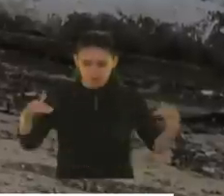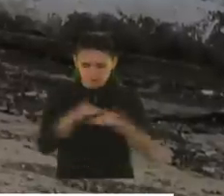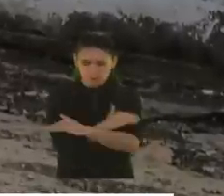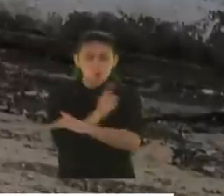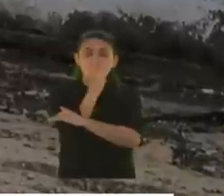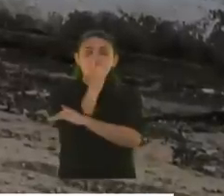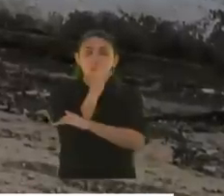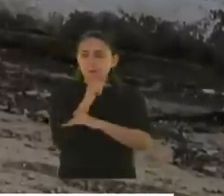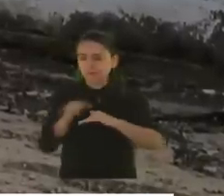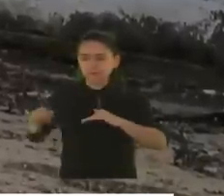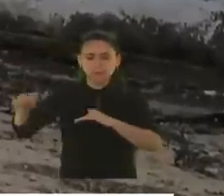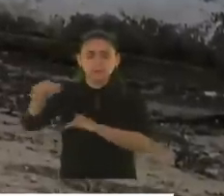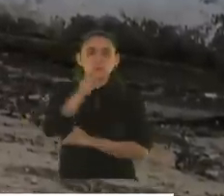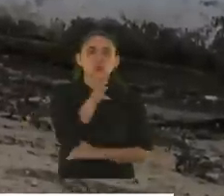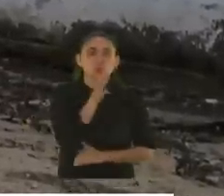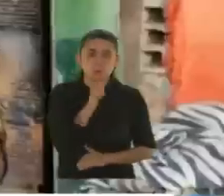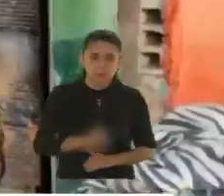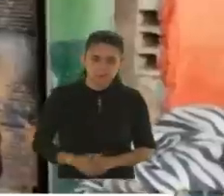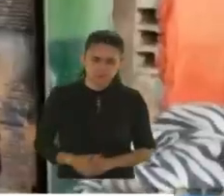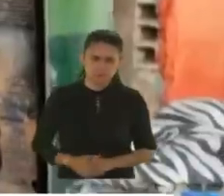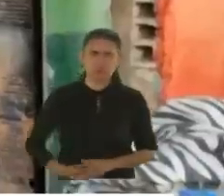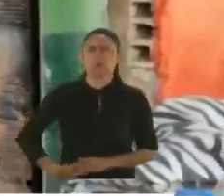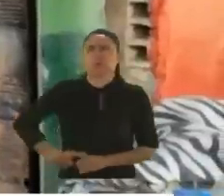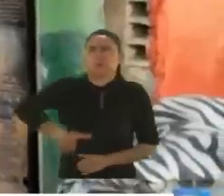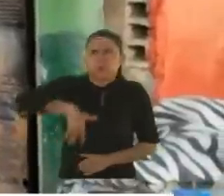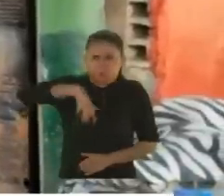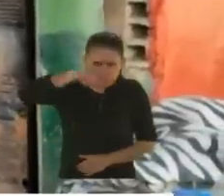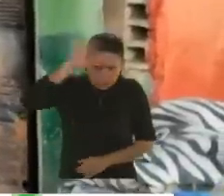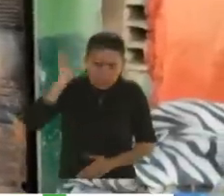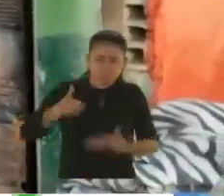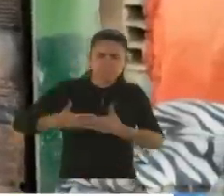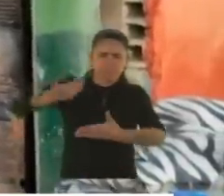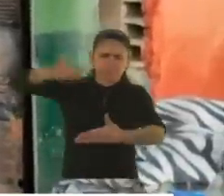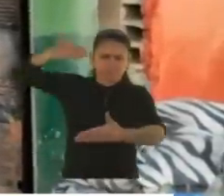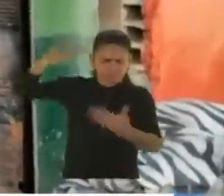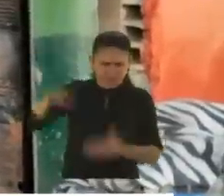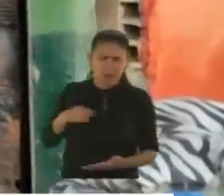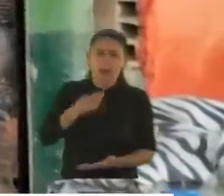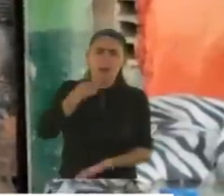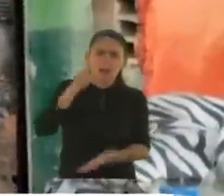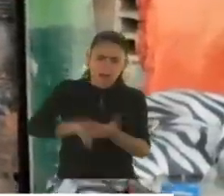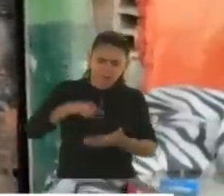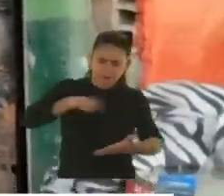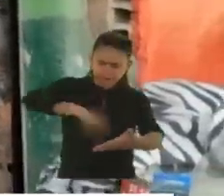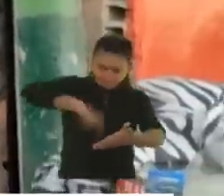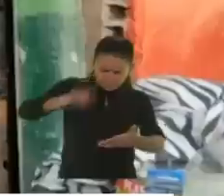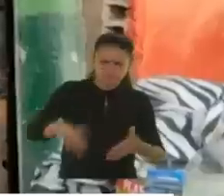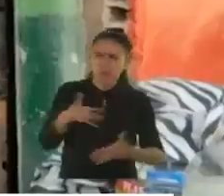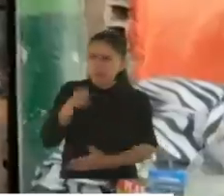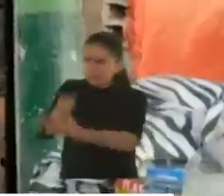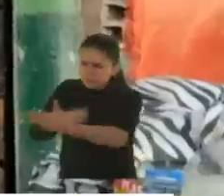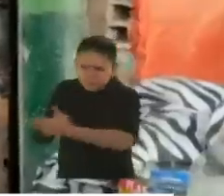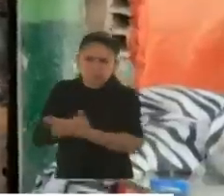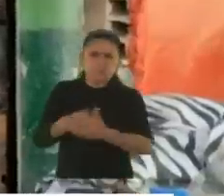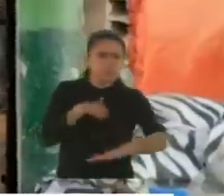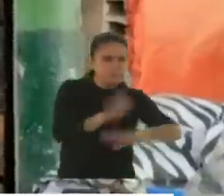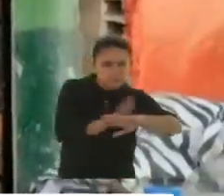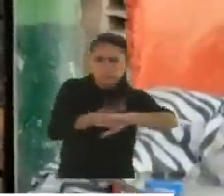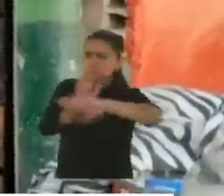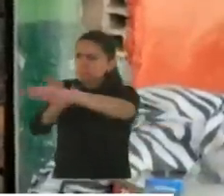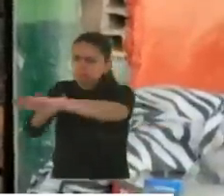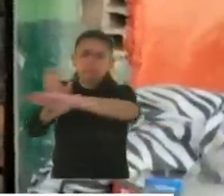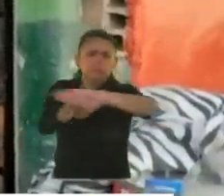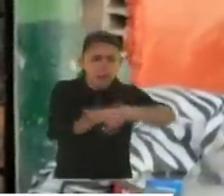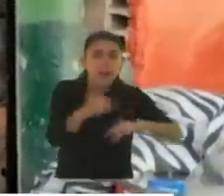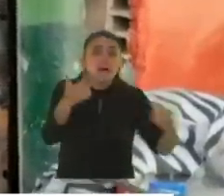Antonio Álvarez Restrepo. Nosotros hace mucho tiempo que hemos estado firmando cartas, hablando con el uno y con el otro a ver quién nos interviene